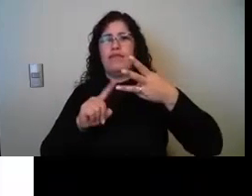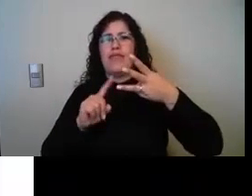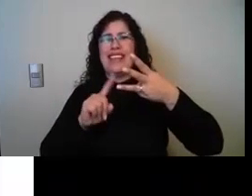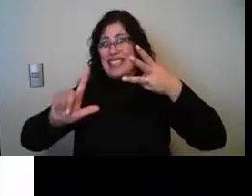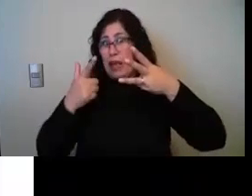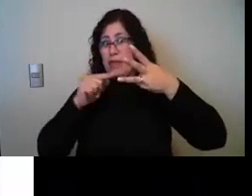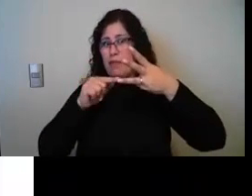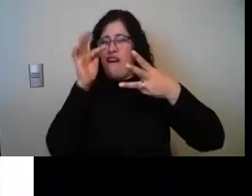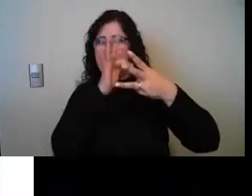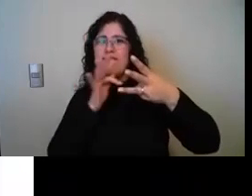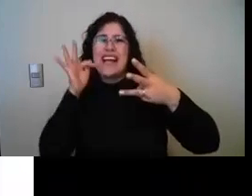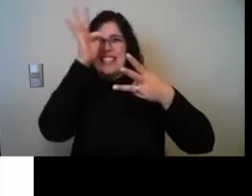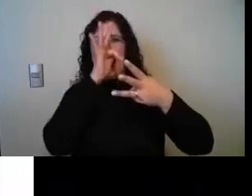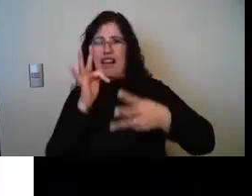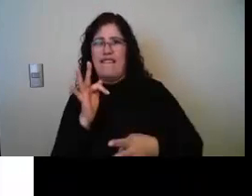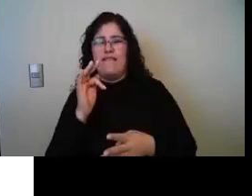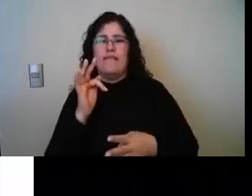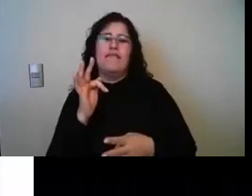su territorio,